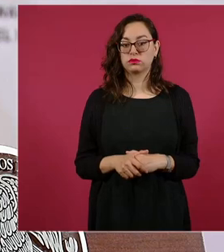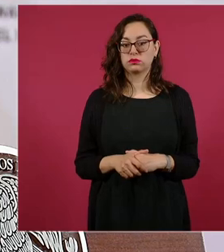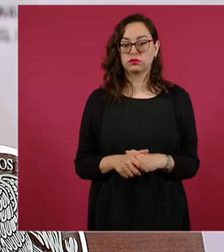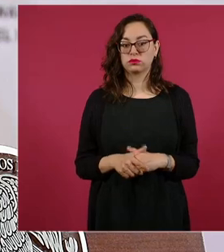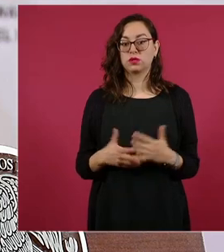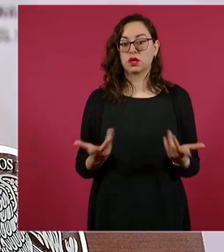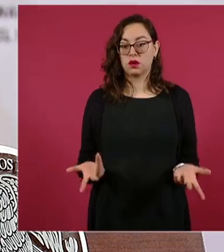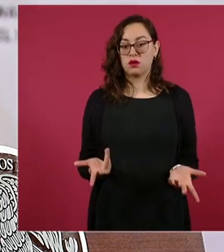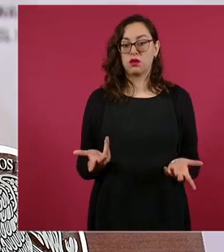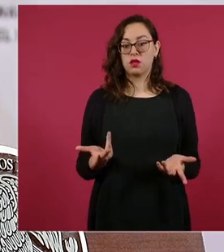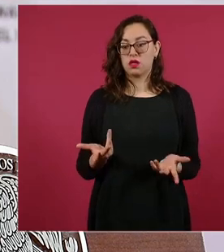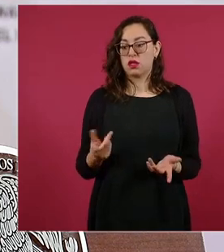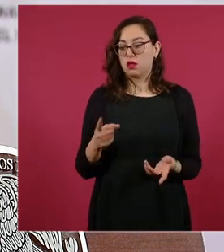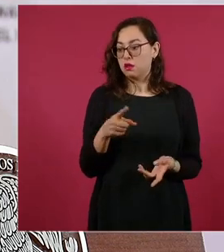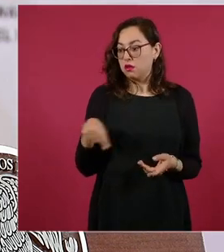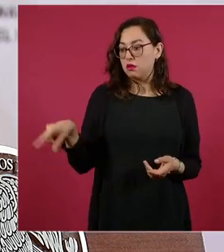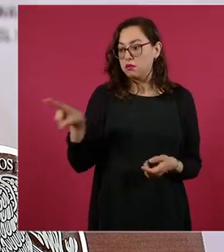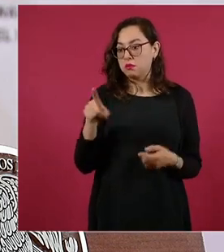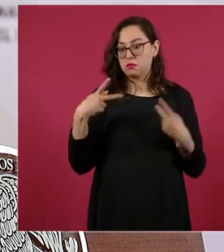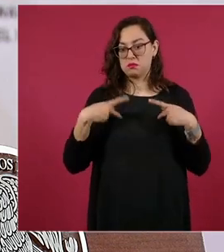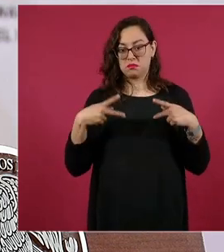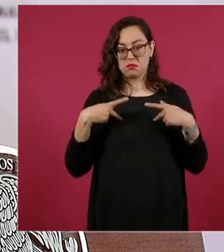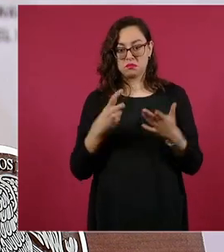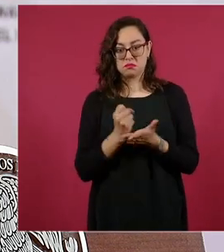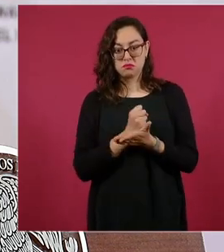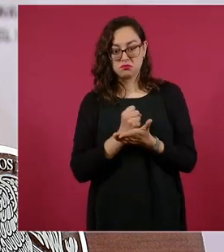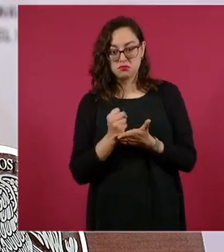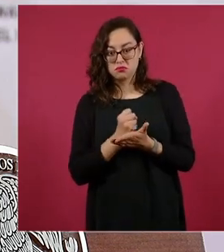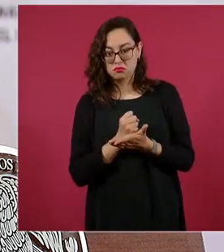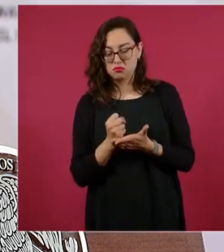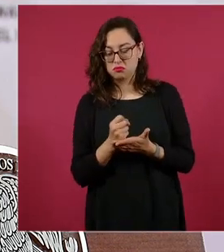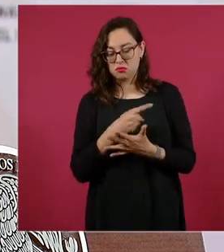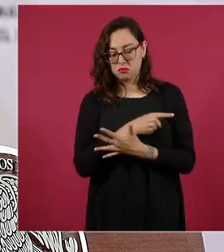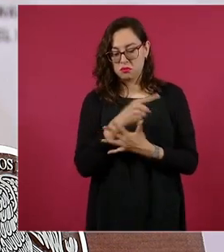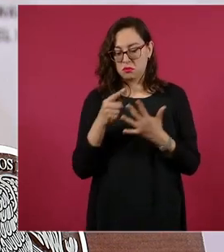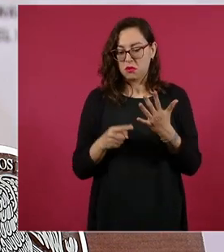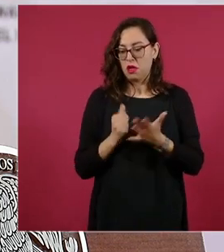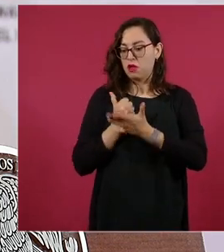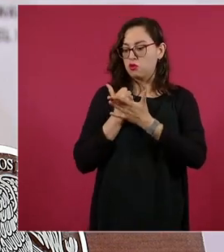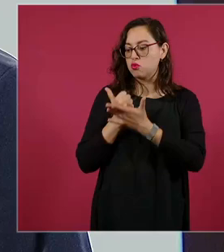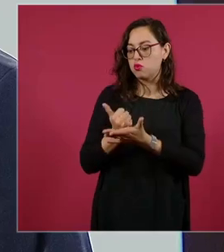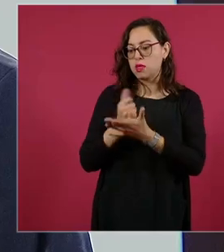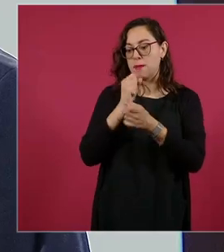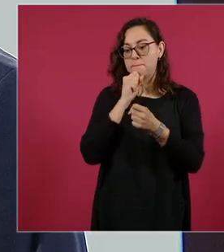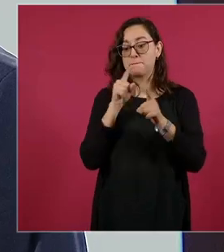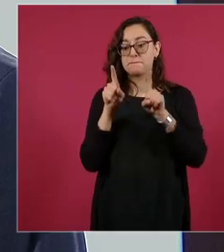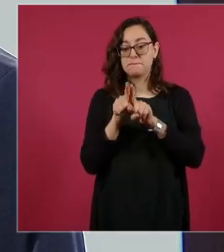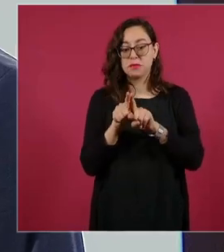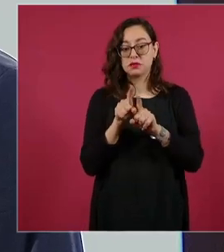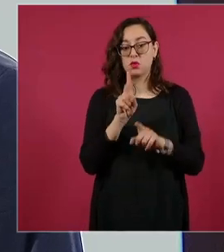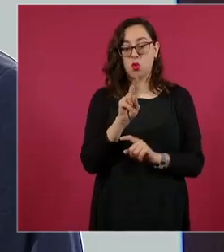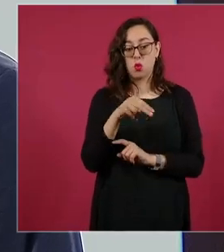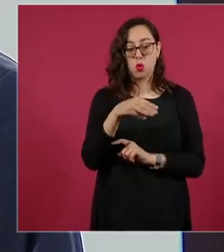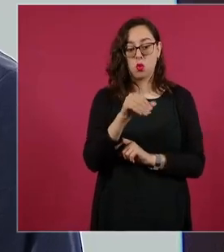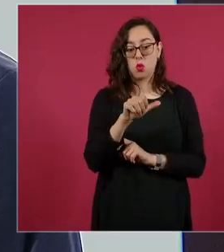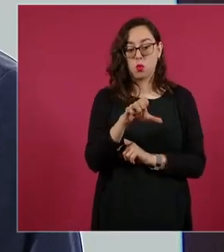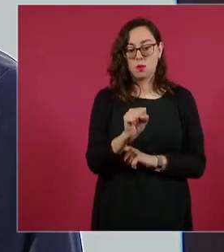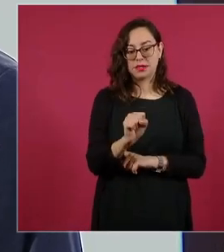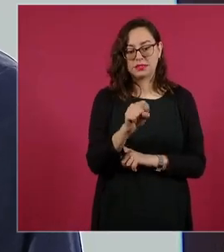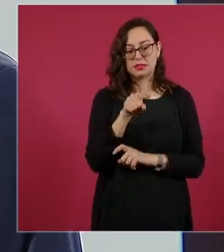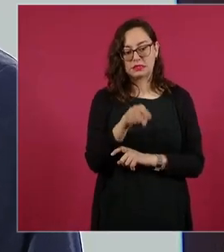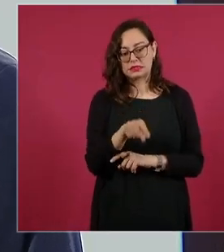gama de programas de solución y también un programa muy importante de reestructura de humas a pesos para créditos que están muy